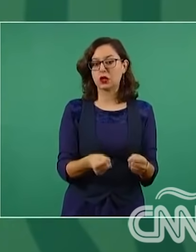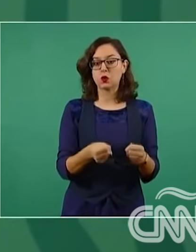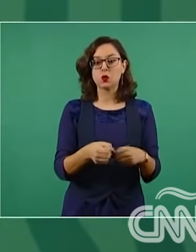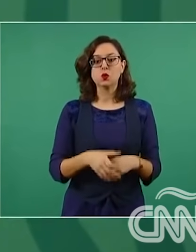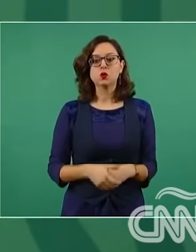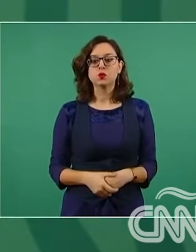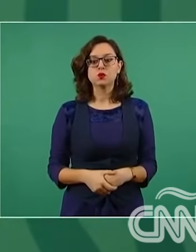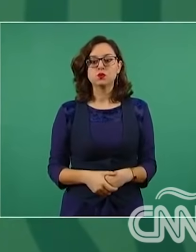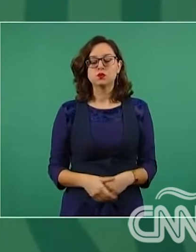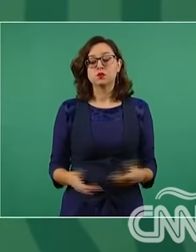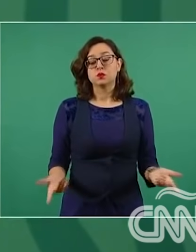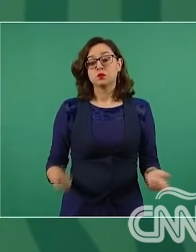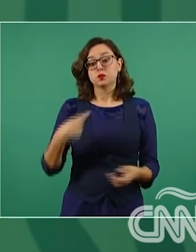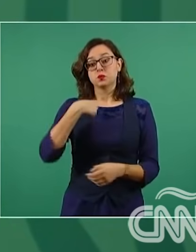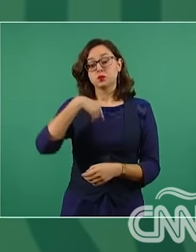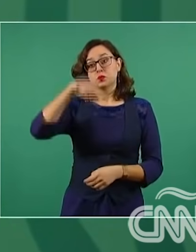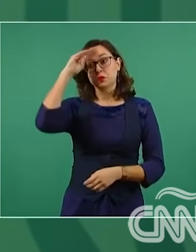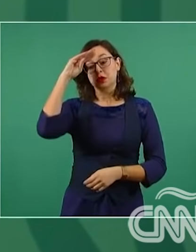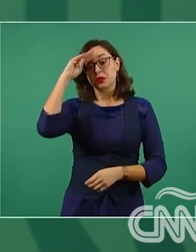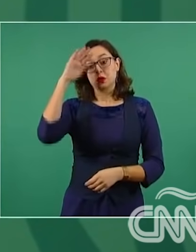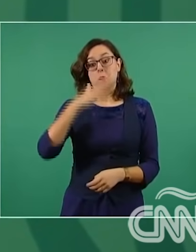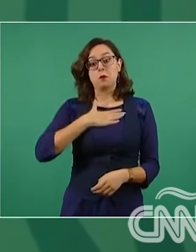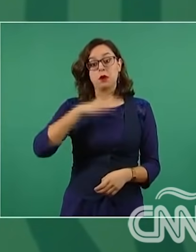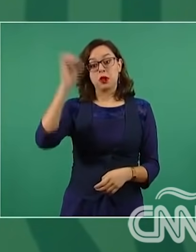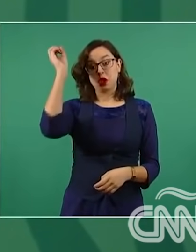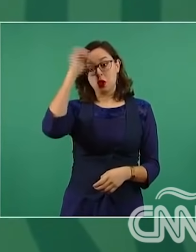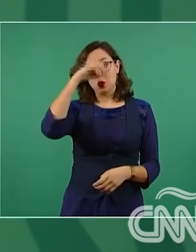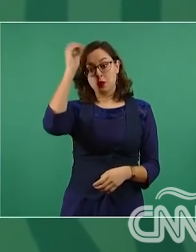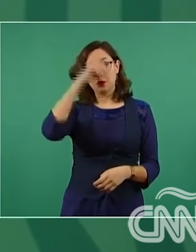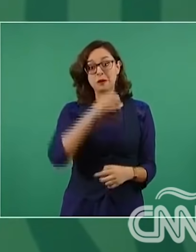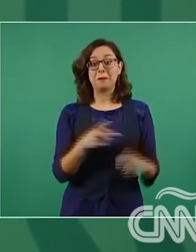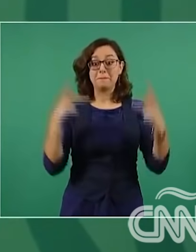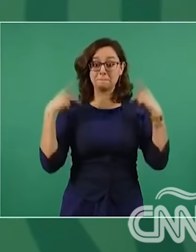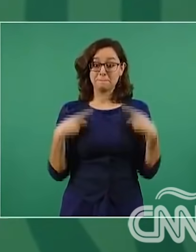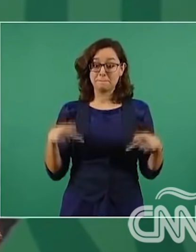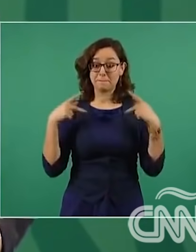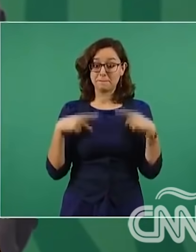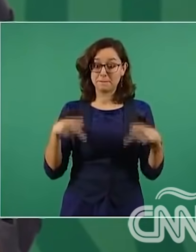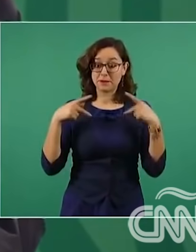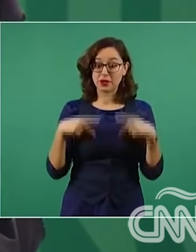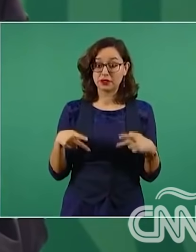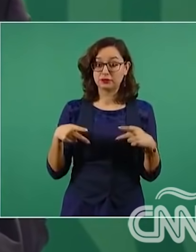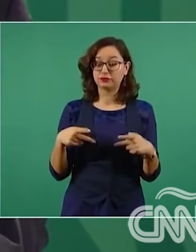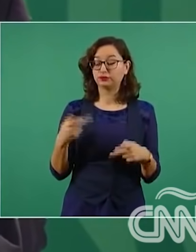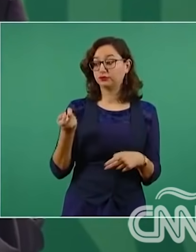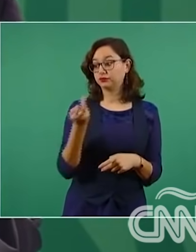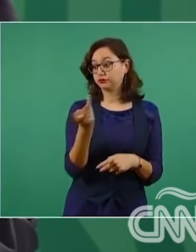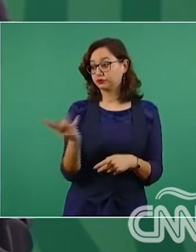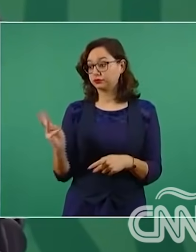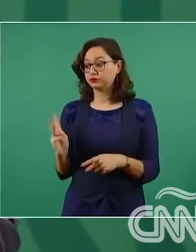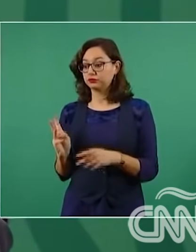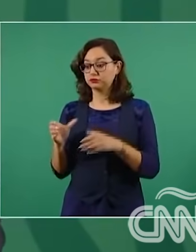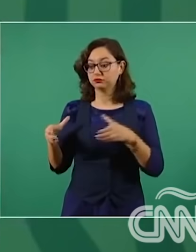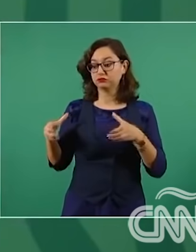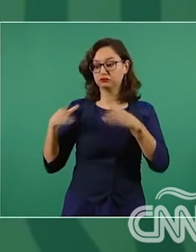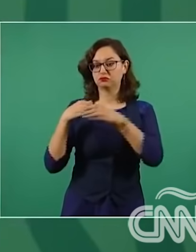guardias blancas, no deben de existir autodefensas,